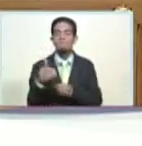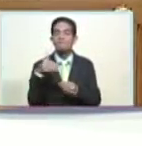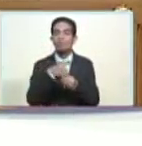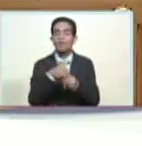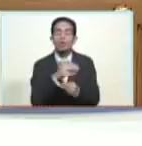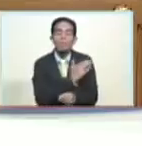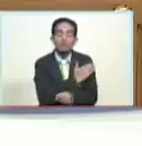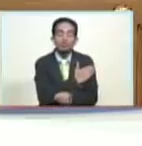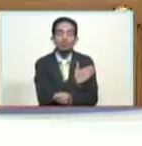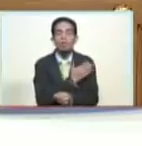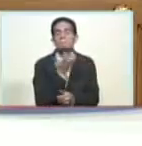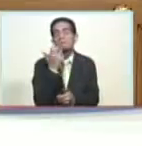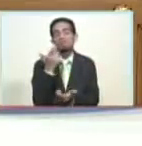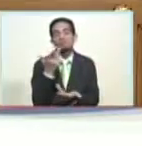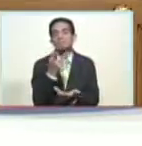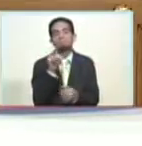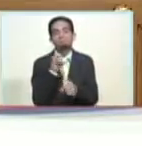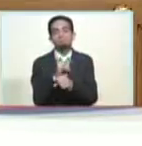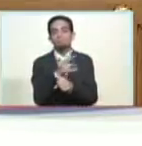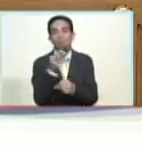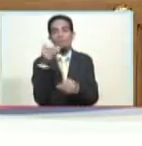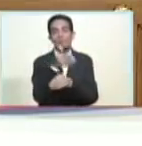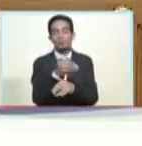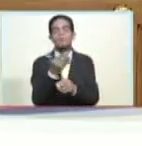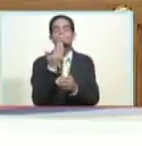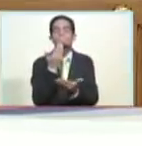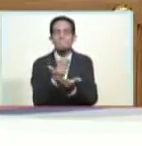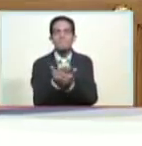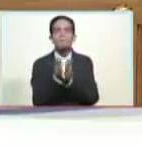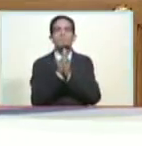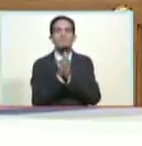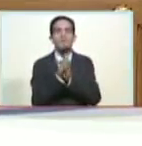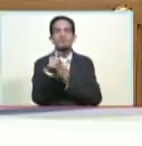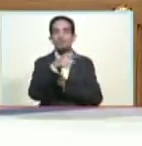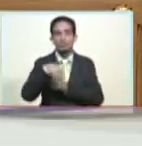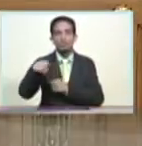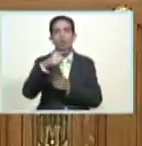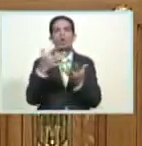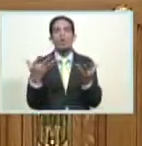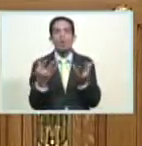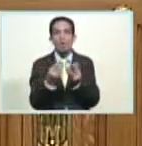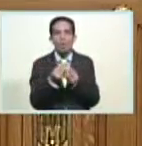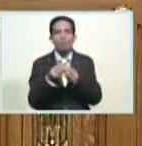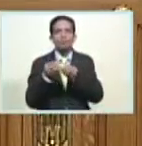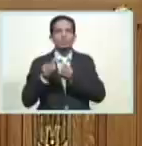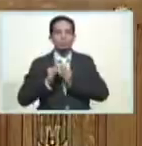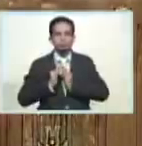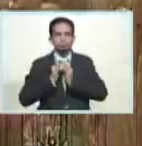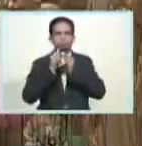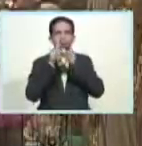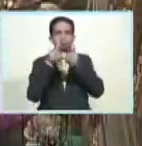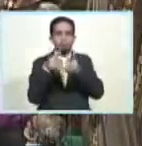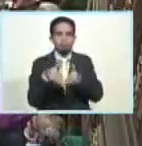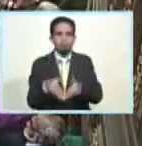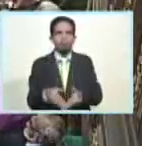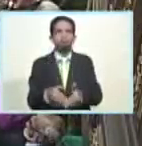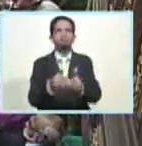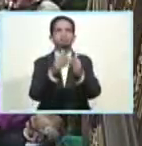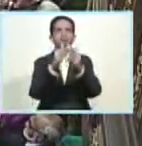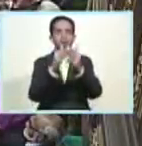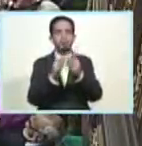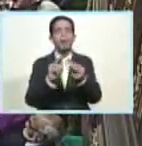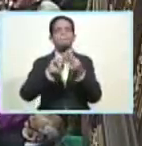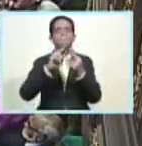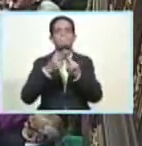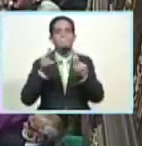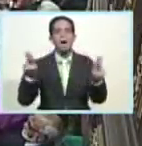por nadie. Pido la unión nacional para que rememos juntos y llevemos este barco hacia estadios superiores de tranquilidad, de paz,